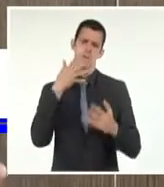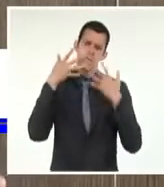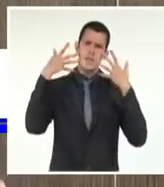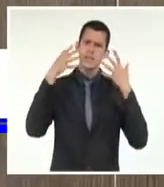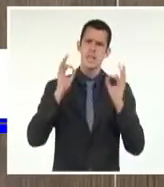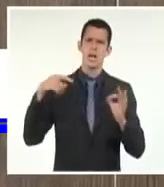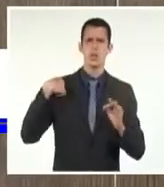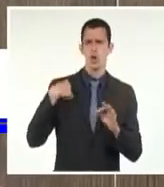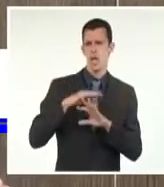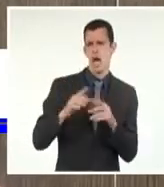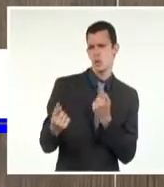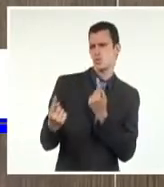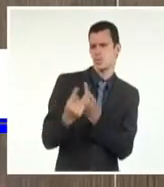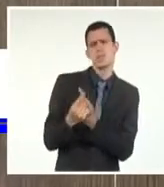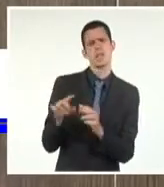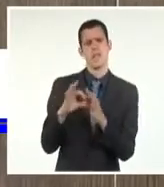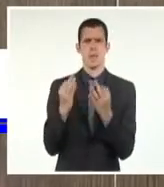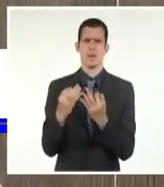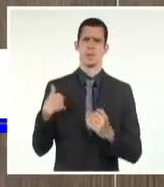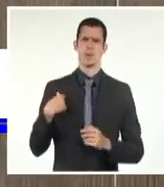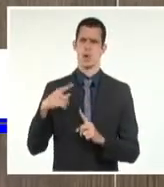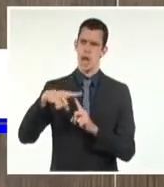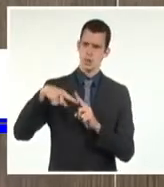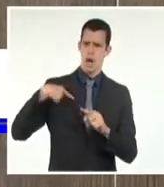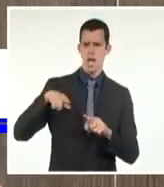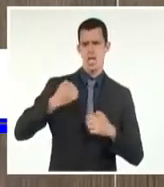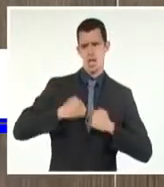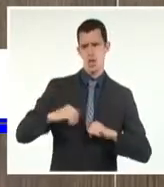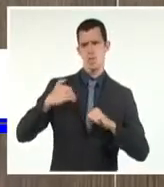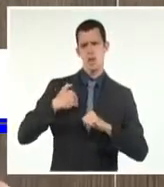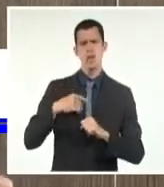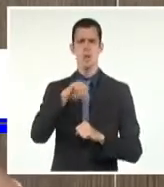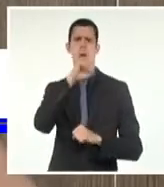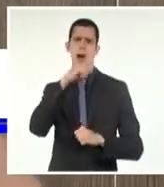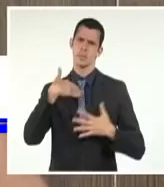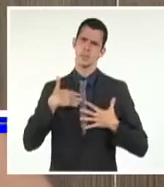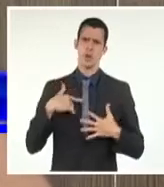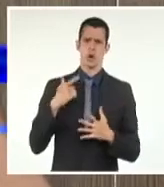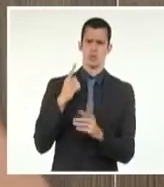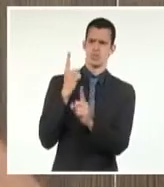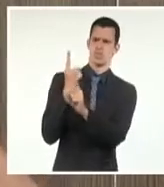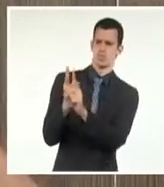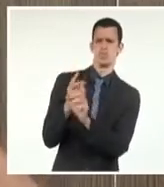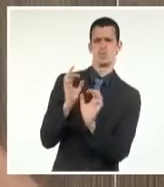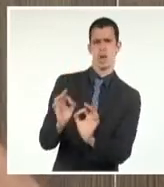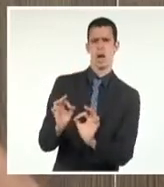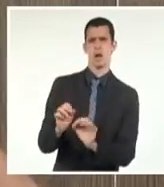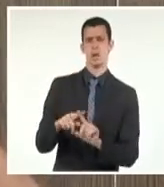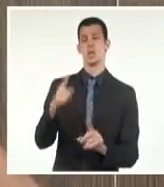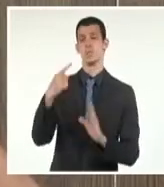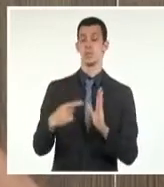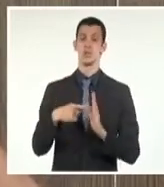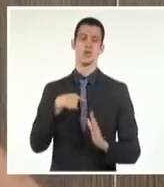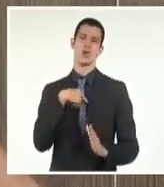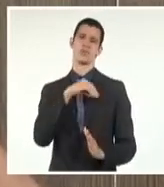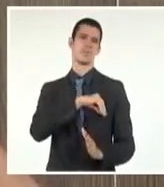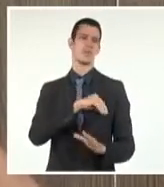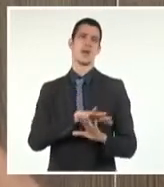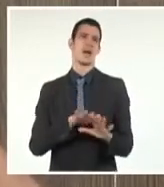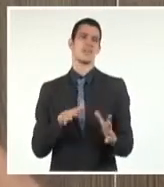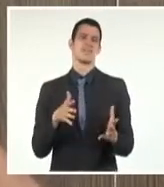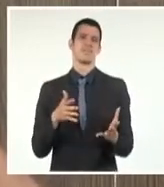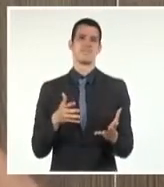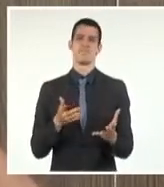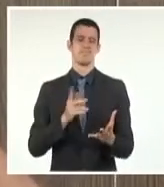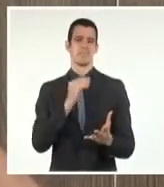niños que tengo el niño en la ayuda a mi mamá pero también siento del sueño frustrado de de